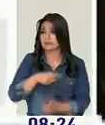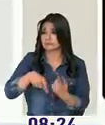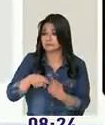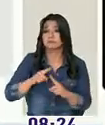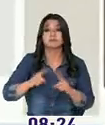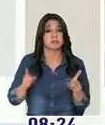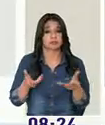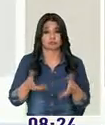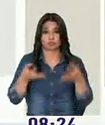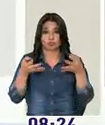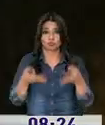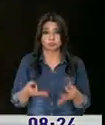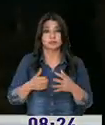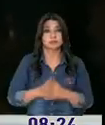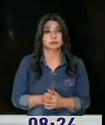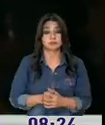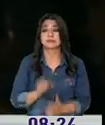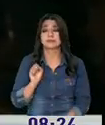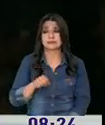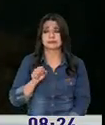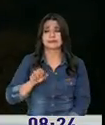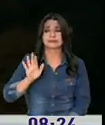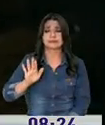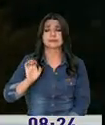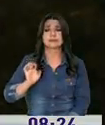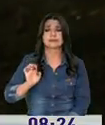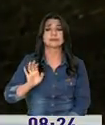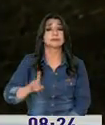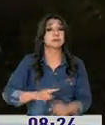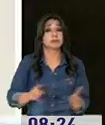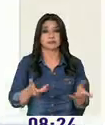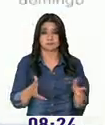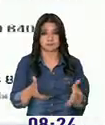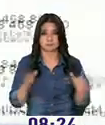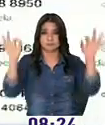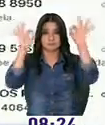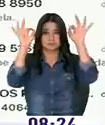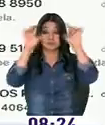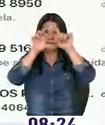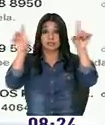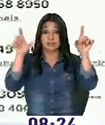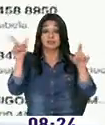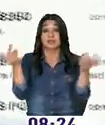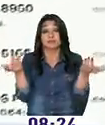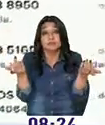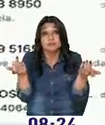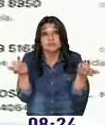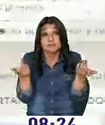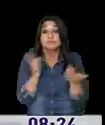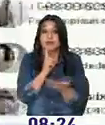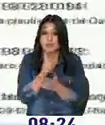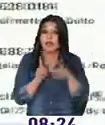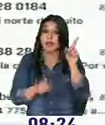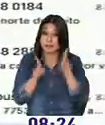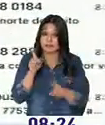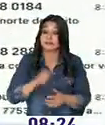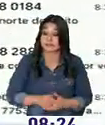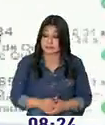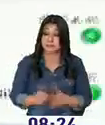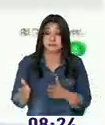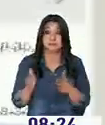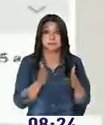cumple. Eso es, yo te doy, y a la hora del té, no te doy. Y la empresa eléctrica en esas cosas, a rato se vuelve